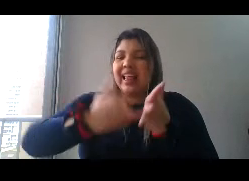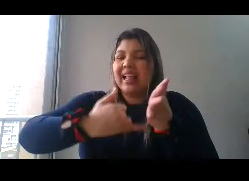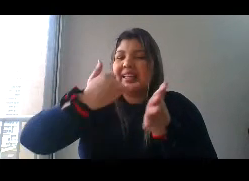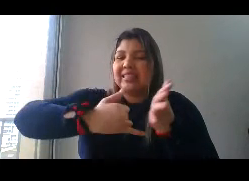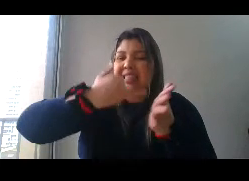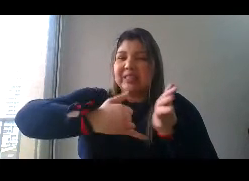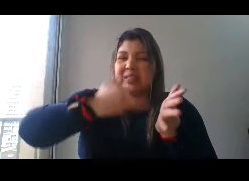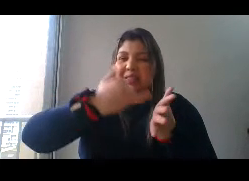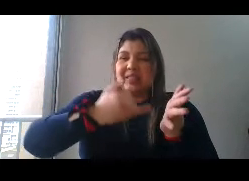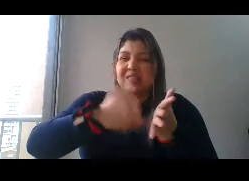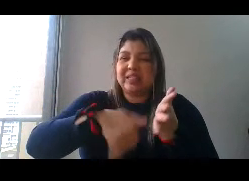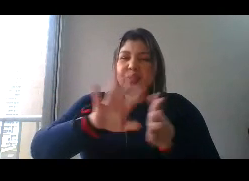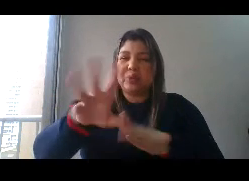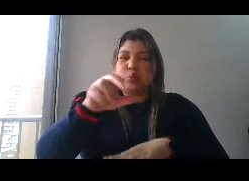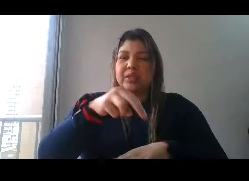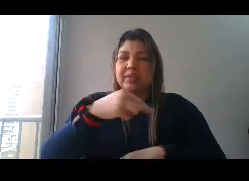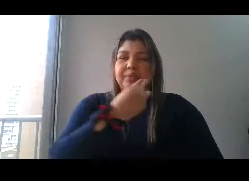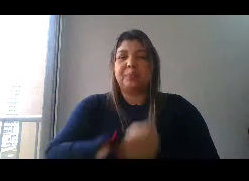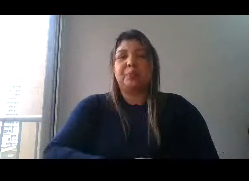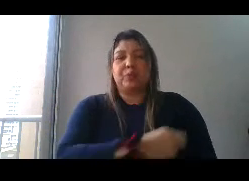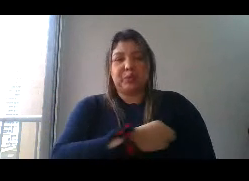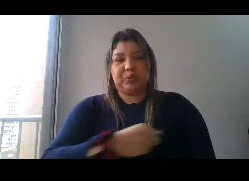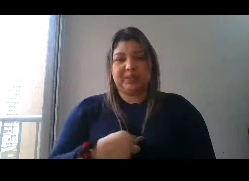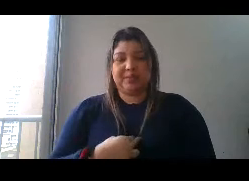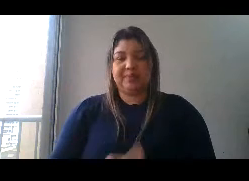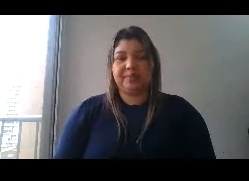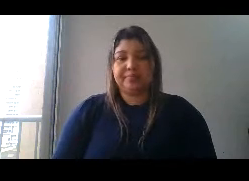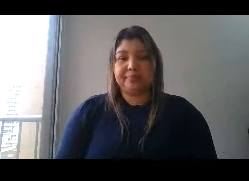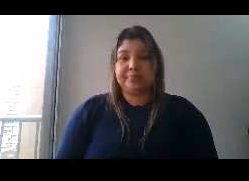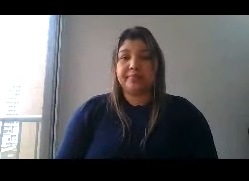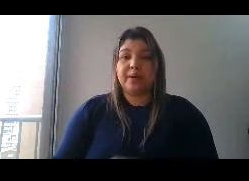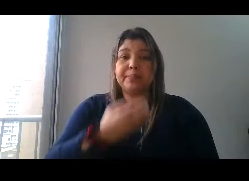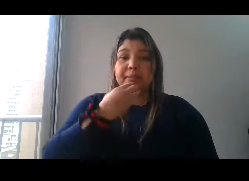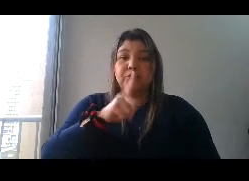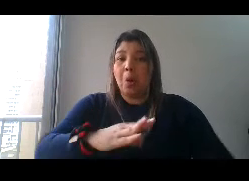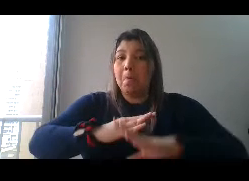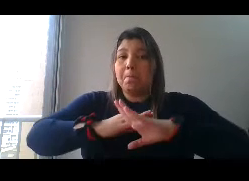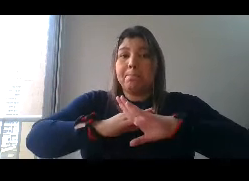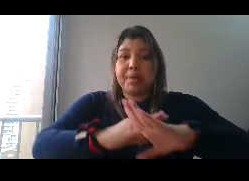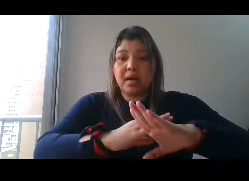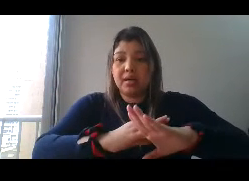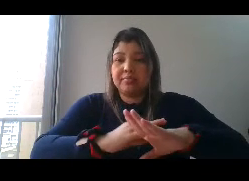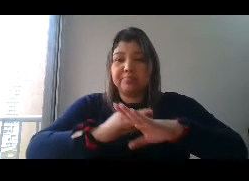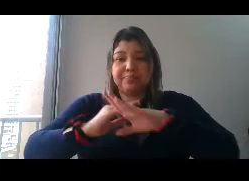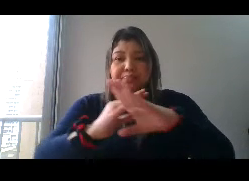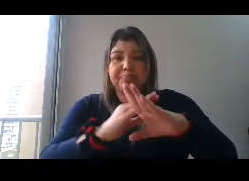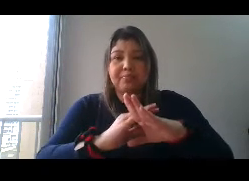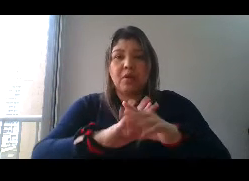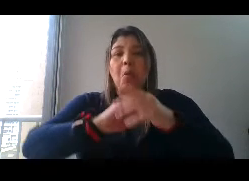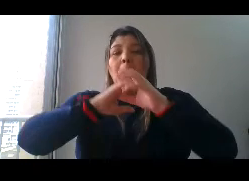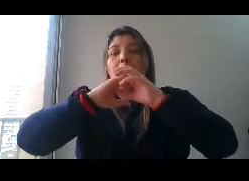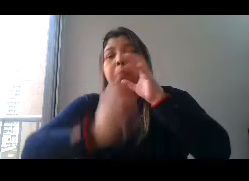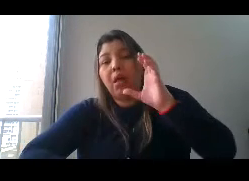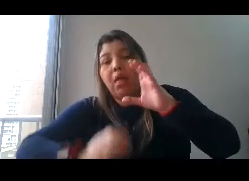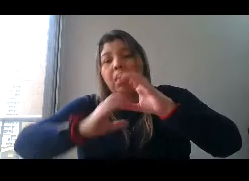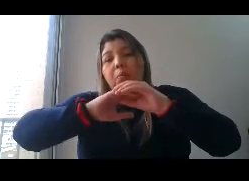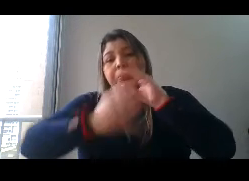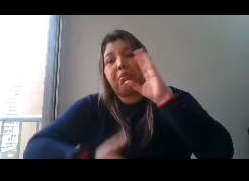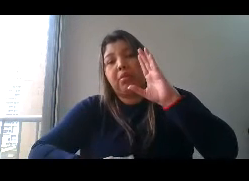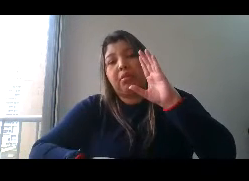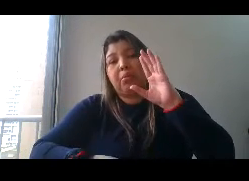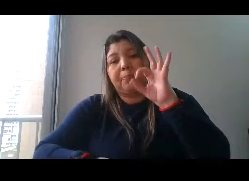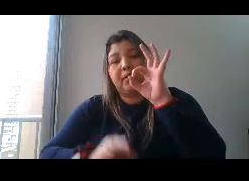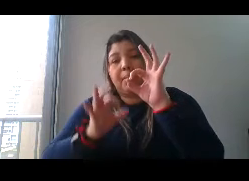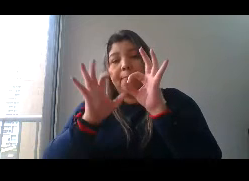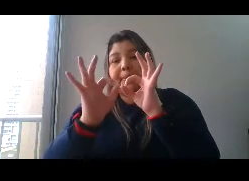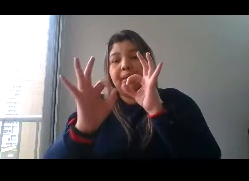aquí, como si yo no coloco barreras adecuadas, como si yo no comunico eficientemente ese peligro que lo vemos